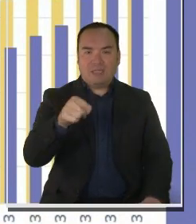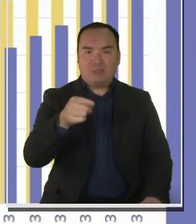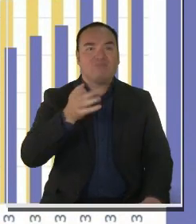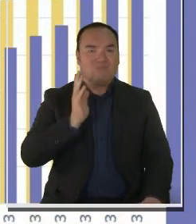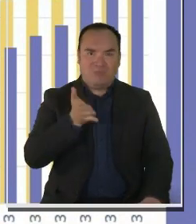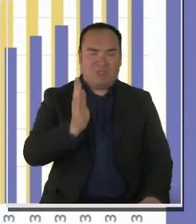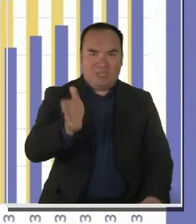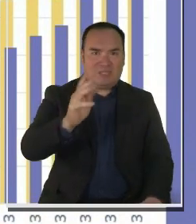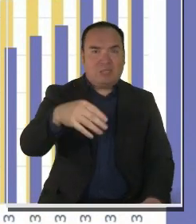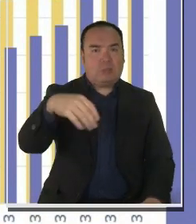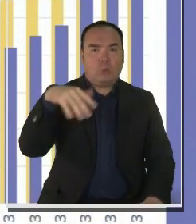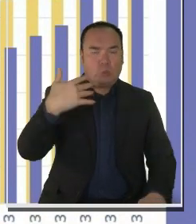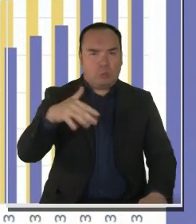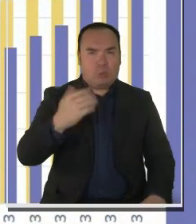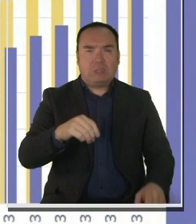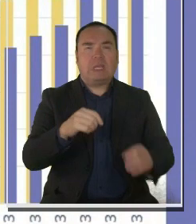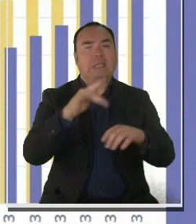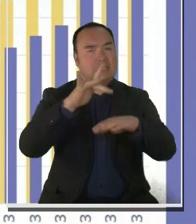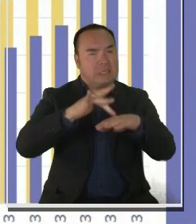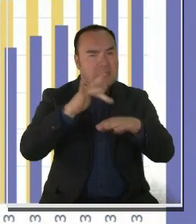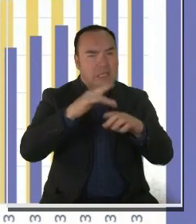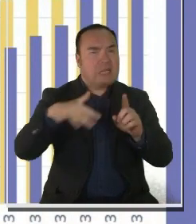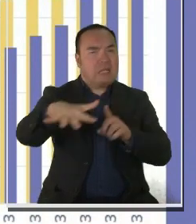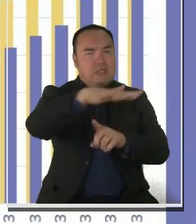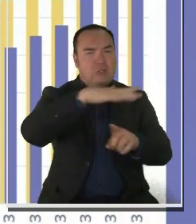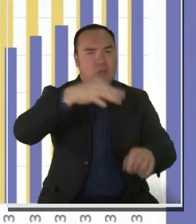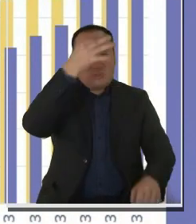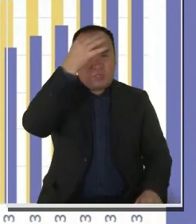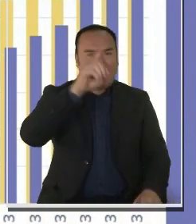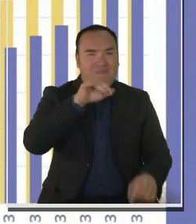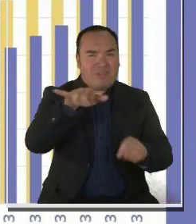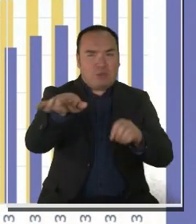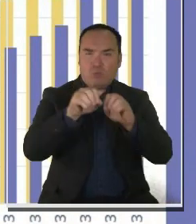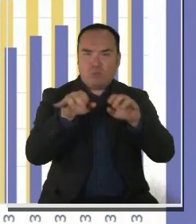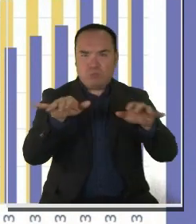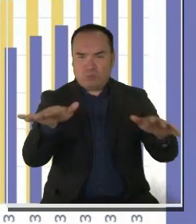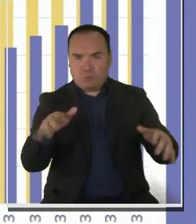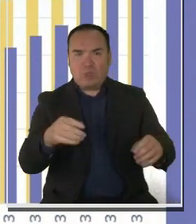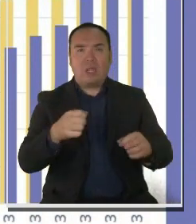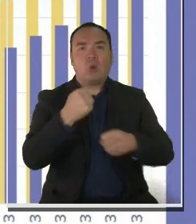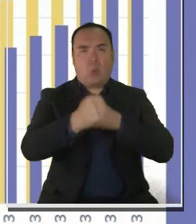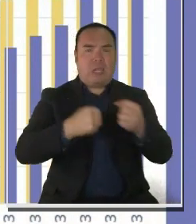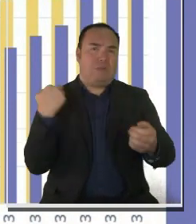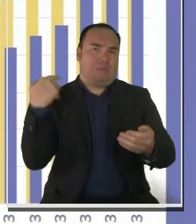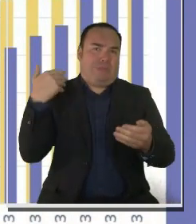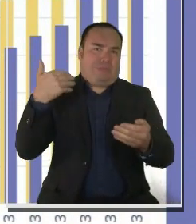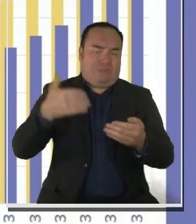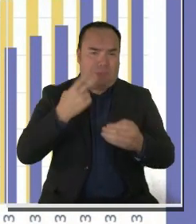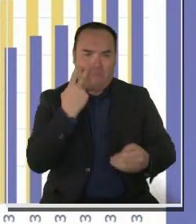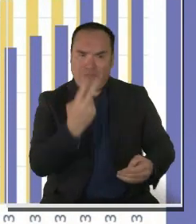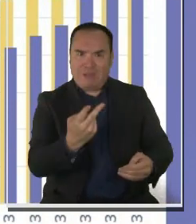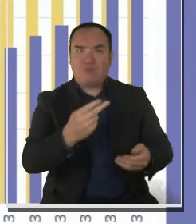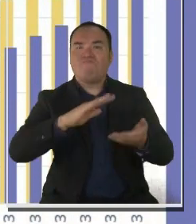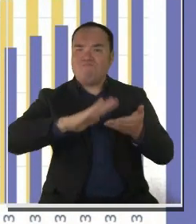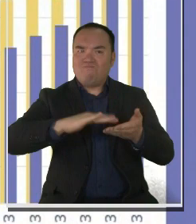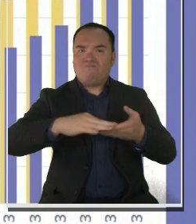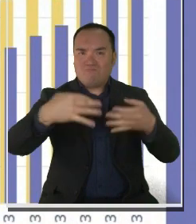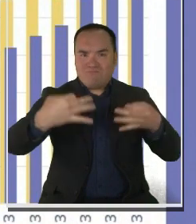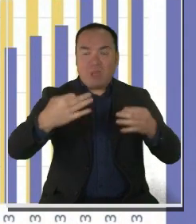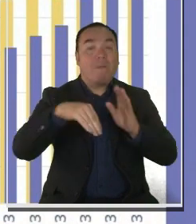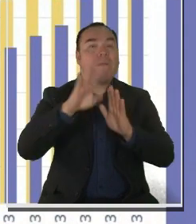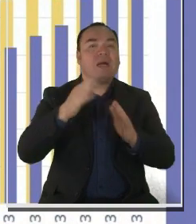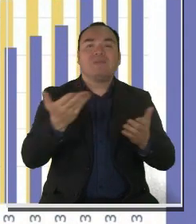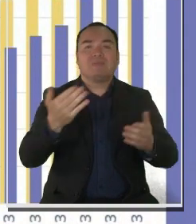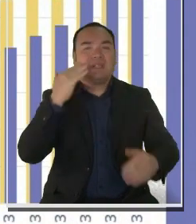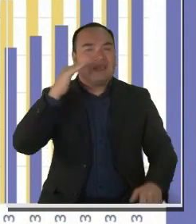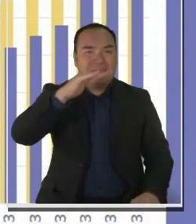brotes más importantes de virus respiratorio sincicial que hemos tenido en nuestro país en los últimos años. y lo vemos especialmente en niños pequeños y